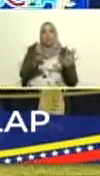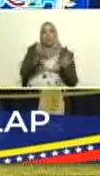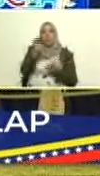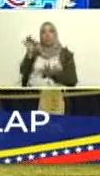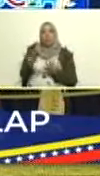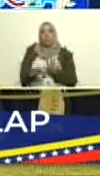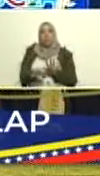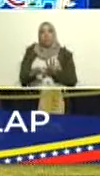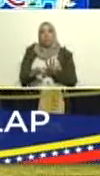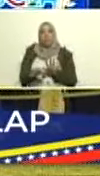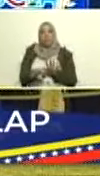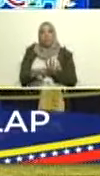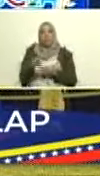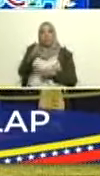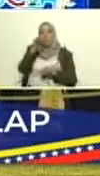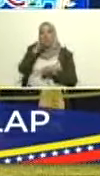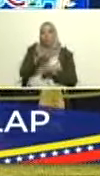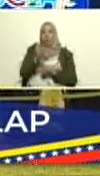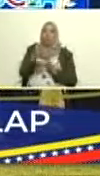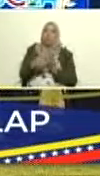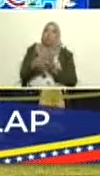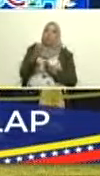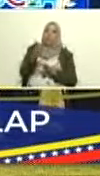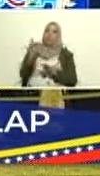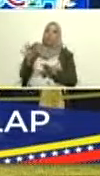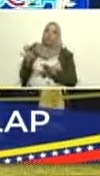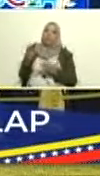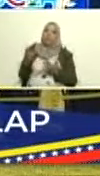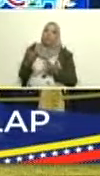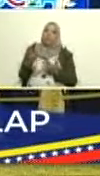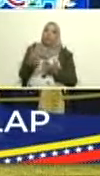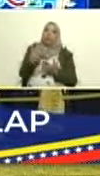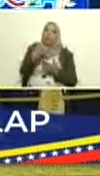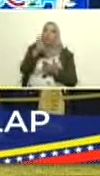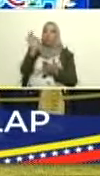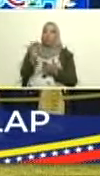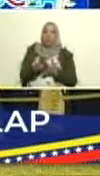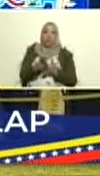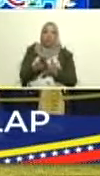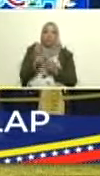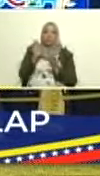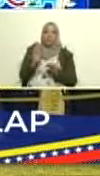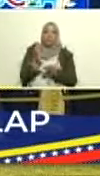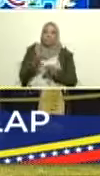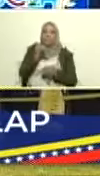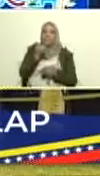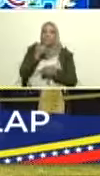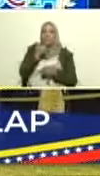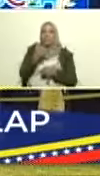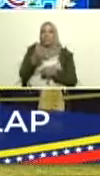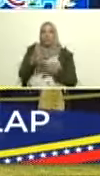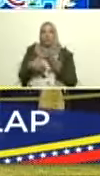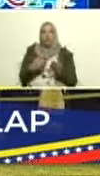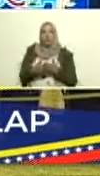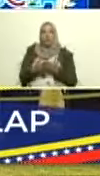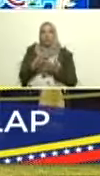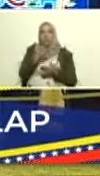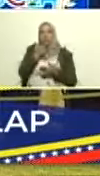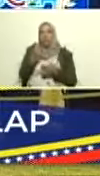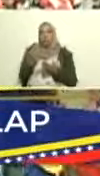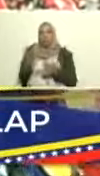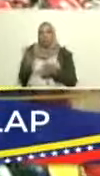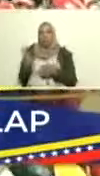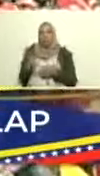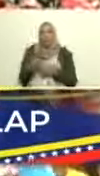6%. Y este año 2024, vamos a llegar al 2%, casi déficit nutricional